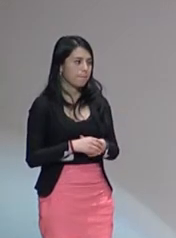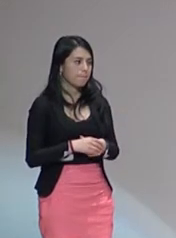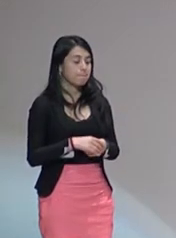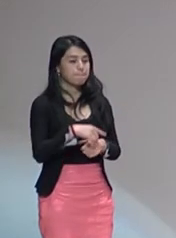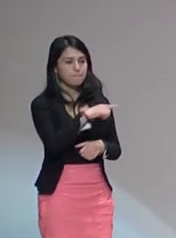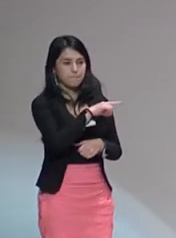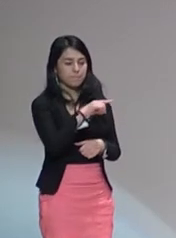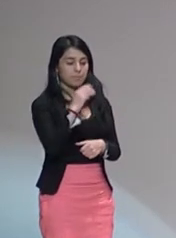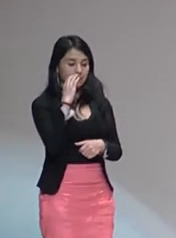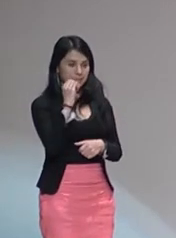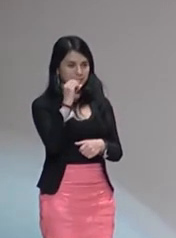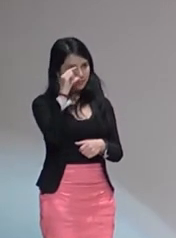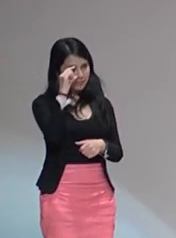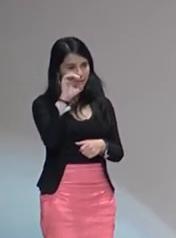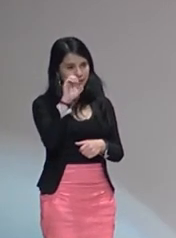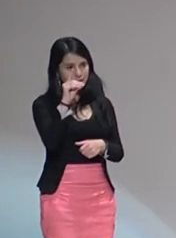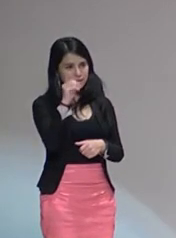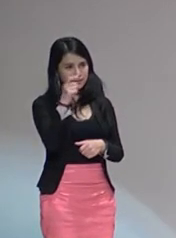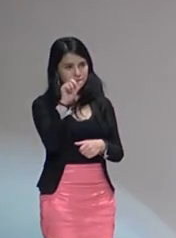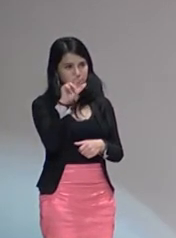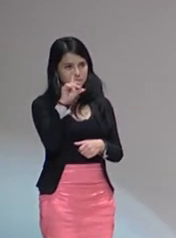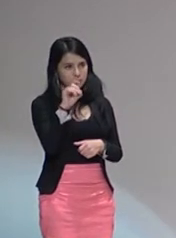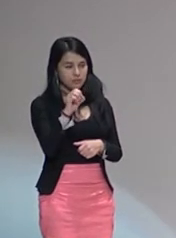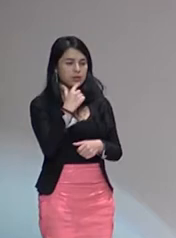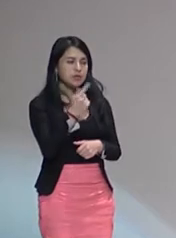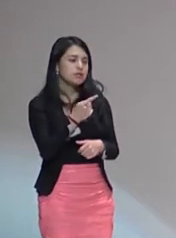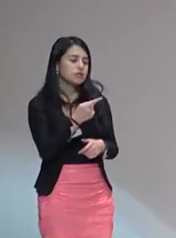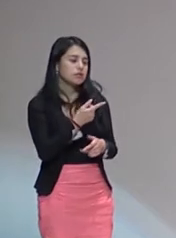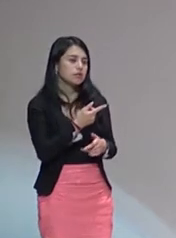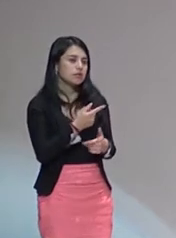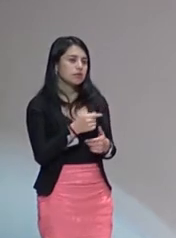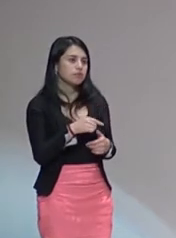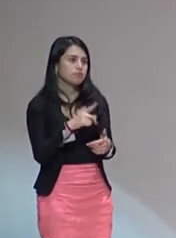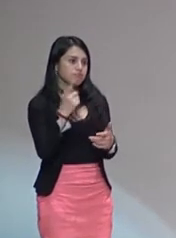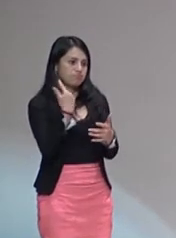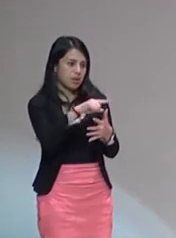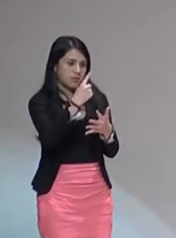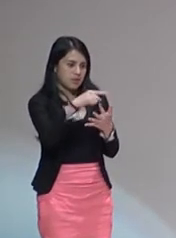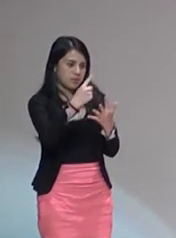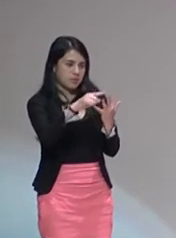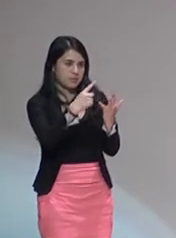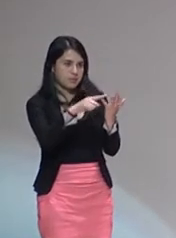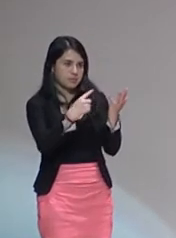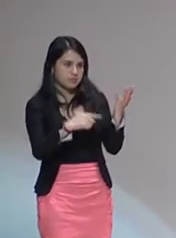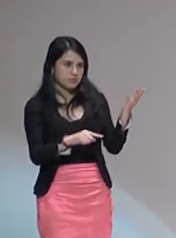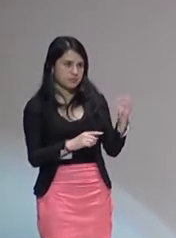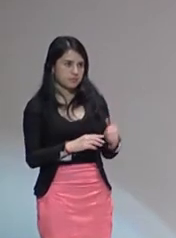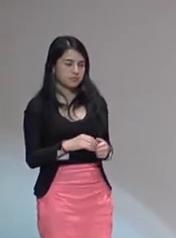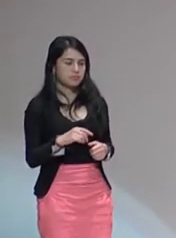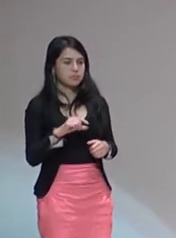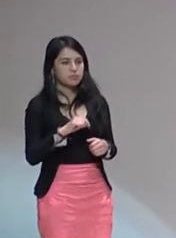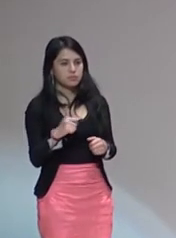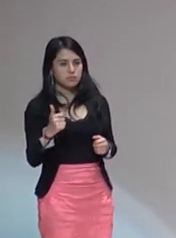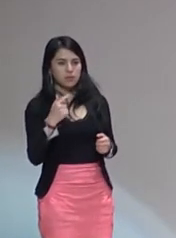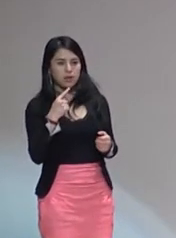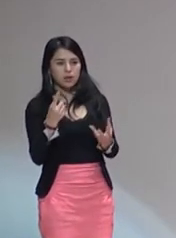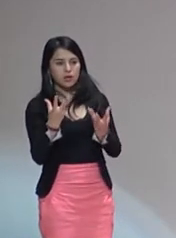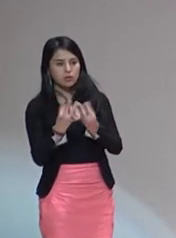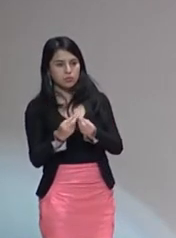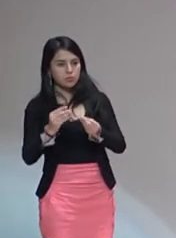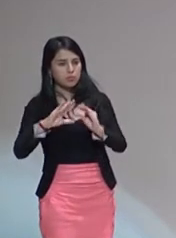Edgardo habló que eran varios, era Ermer que trabajó la mediación